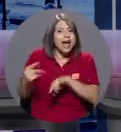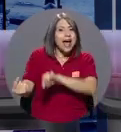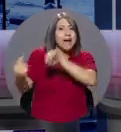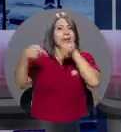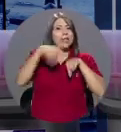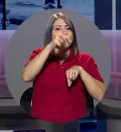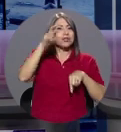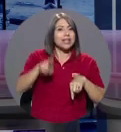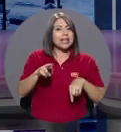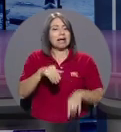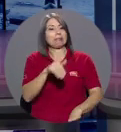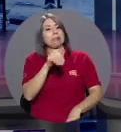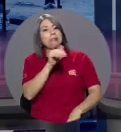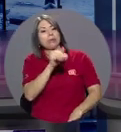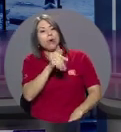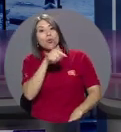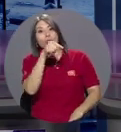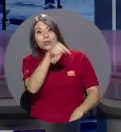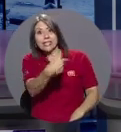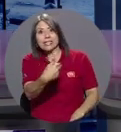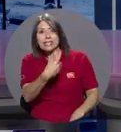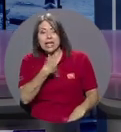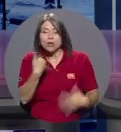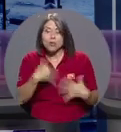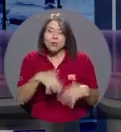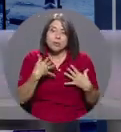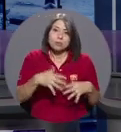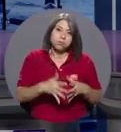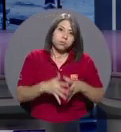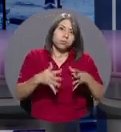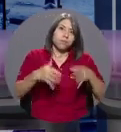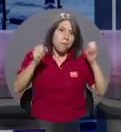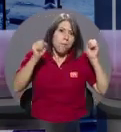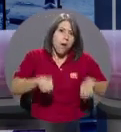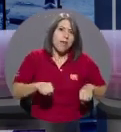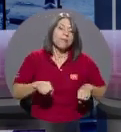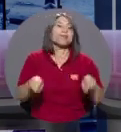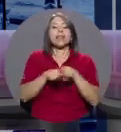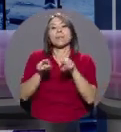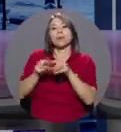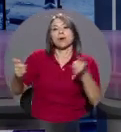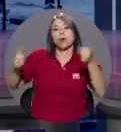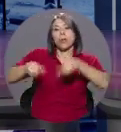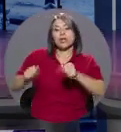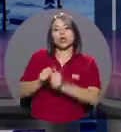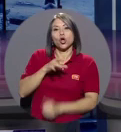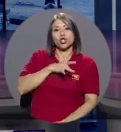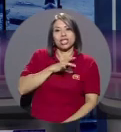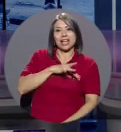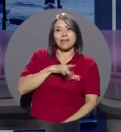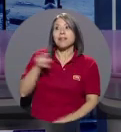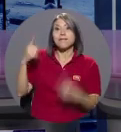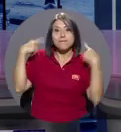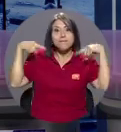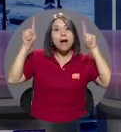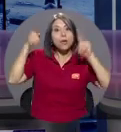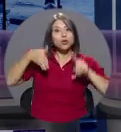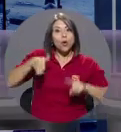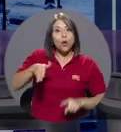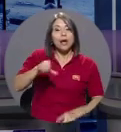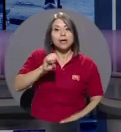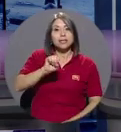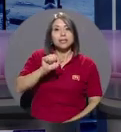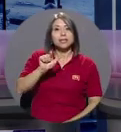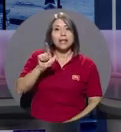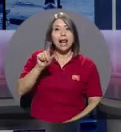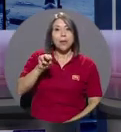veces aquí a Costa Rica y nos han dicho el potencial que tienen ustedes es enorme. Igual tenemos convenios con Chile, que Chile es famoso por la producción de salmón con